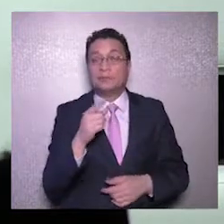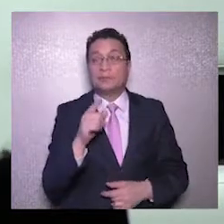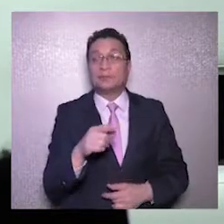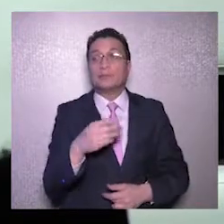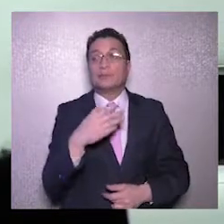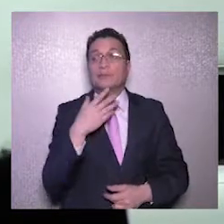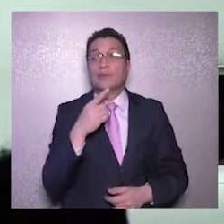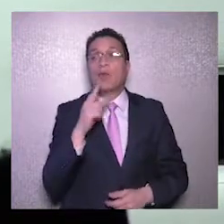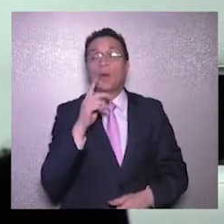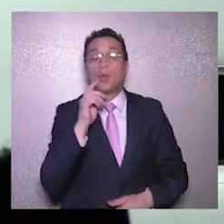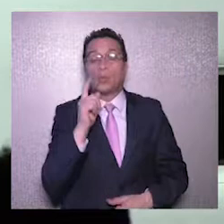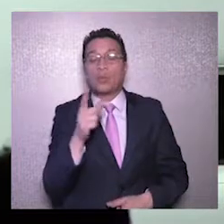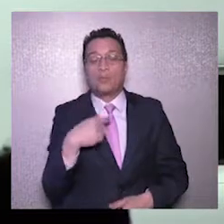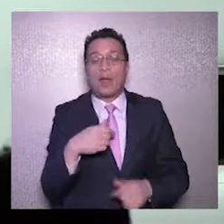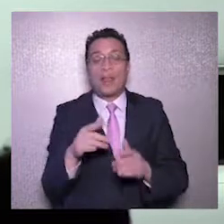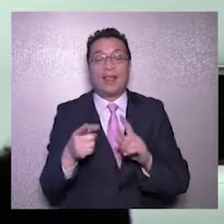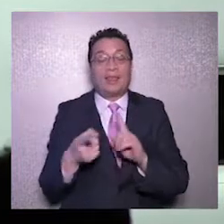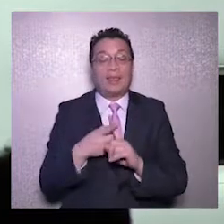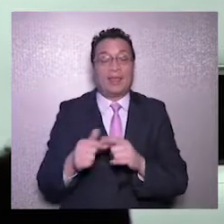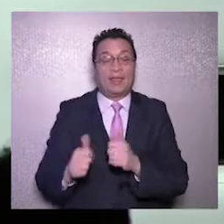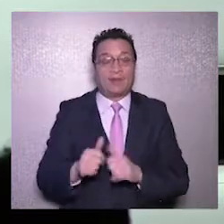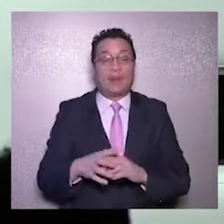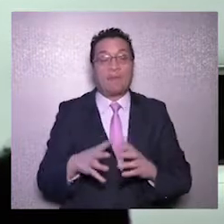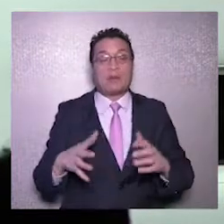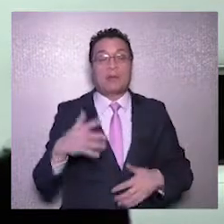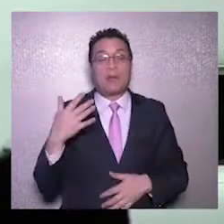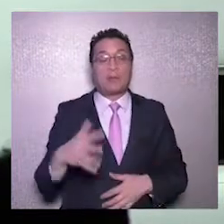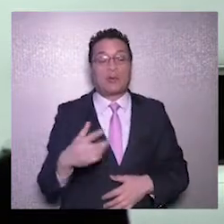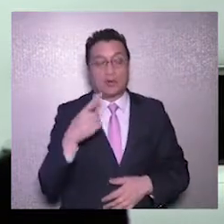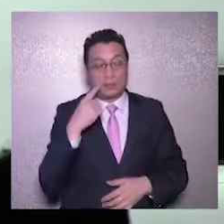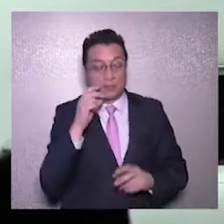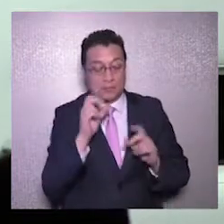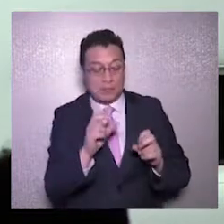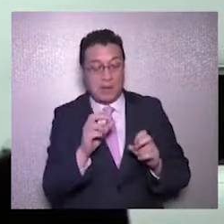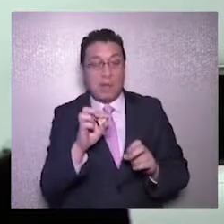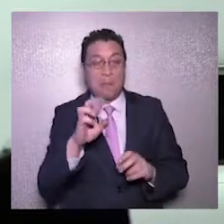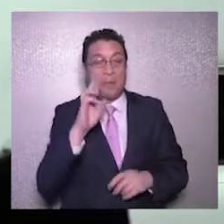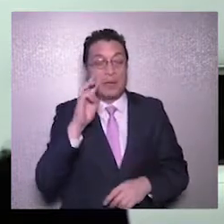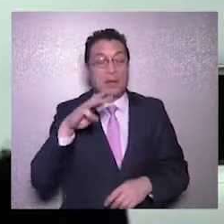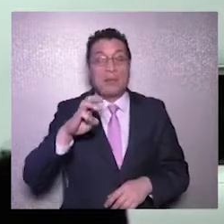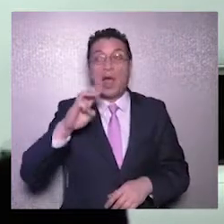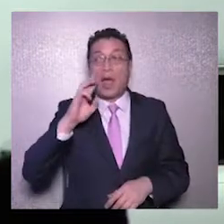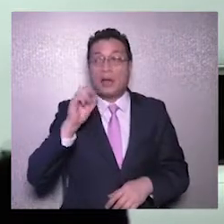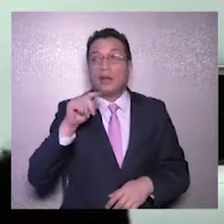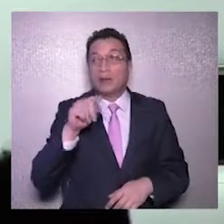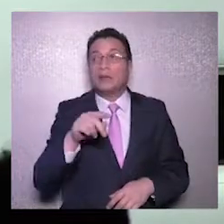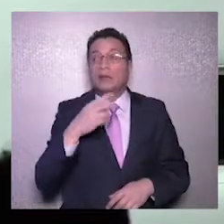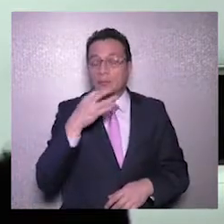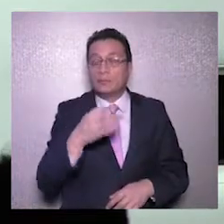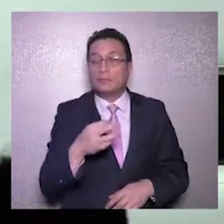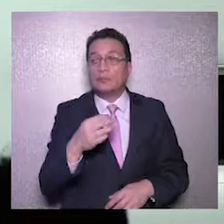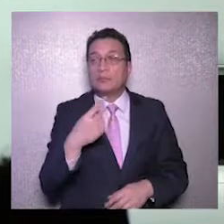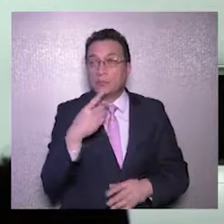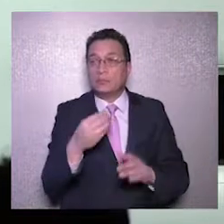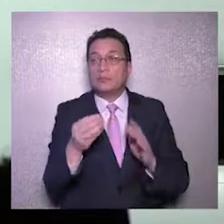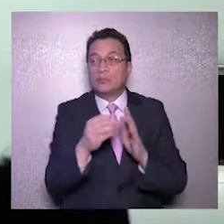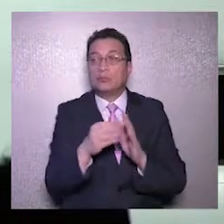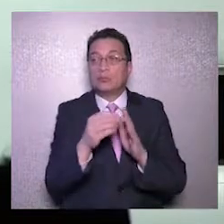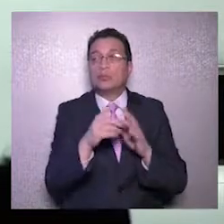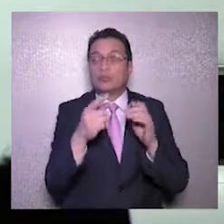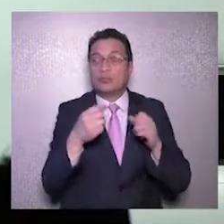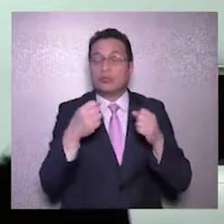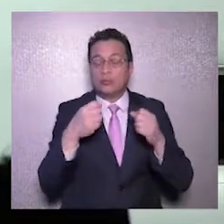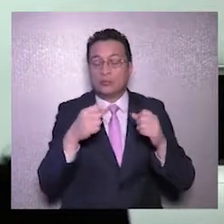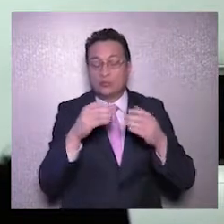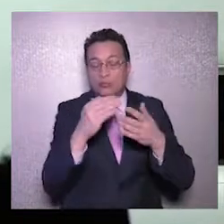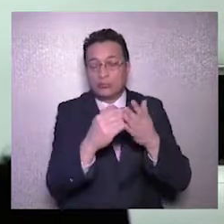dice, ¿cuál va a ser el desafío más importante, por ejemplo, para la atención primaria? Que finalmente, ¿no es cierto?, redunda en carga sobre la secundaria y terciaria.